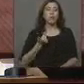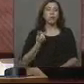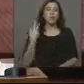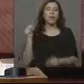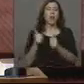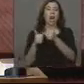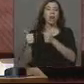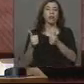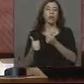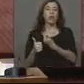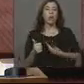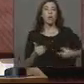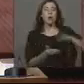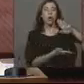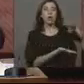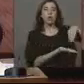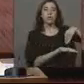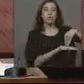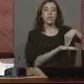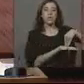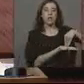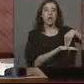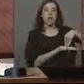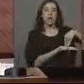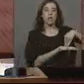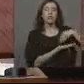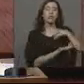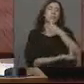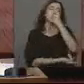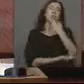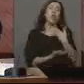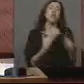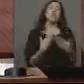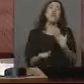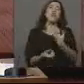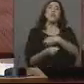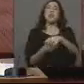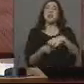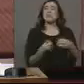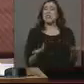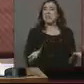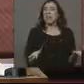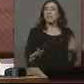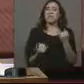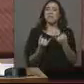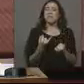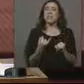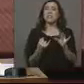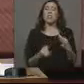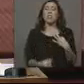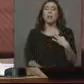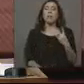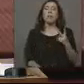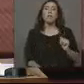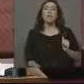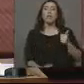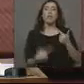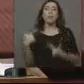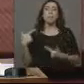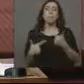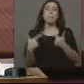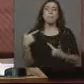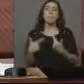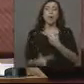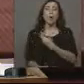autoridades del gobierno central O sea me pregunto dónde está la descentralización si finalmente dependerá de la voluntad política del